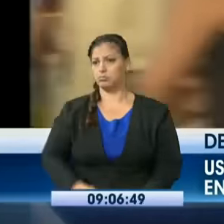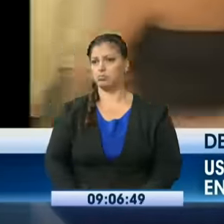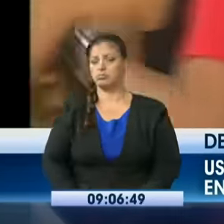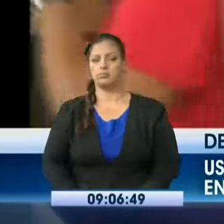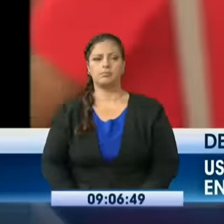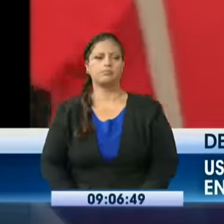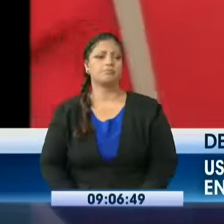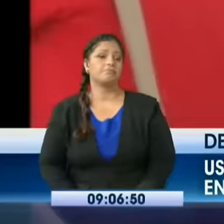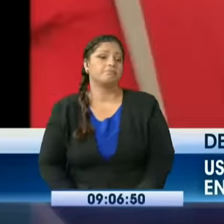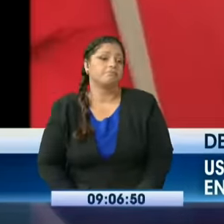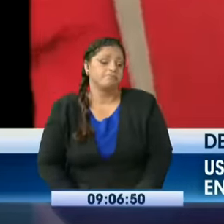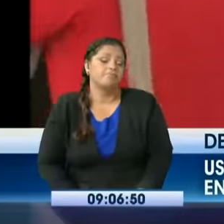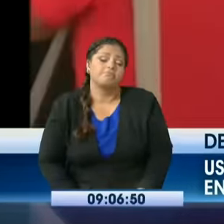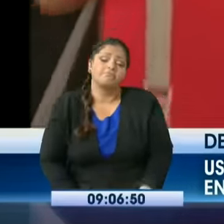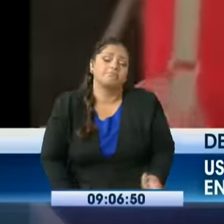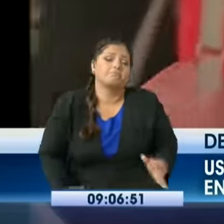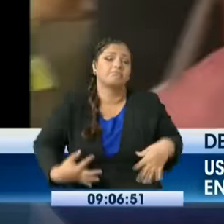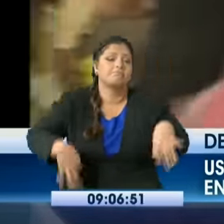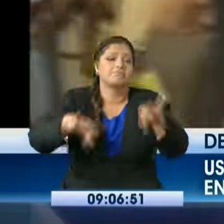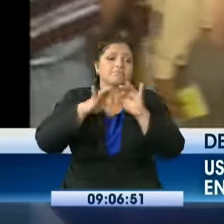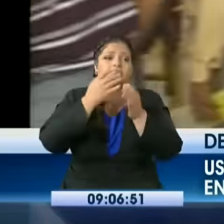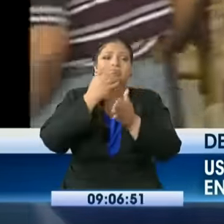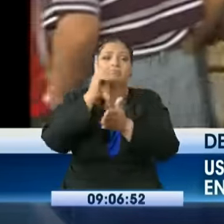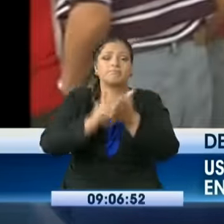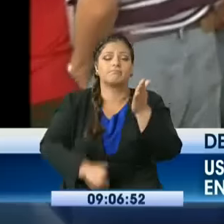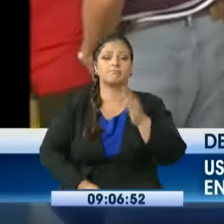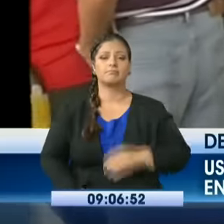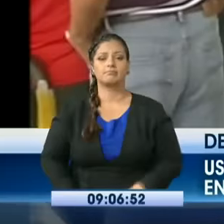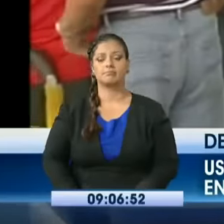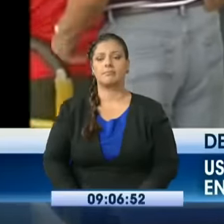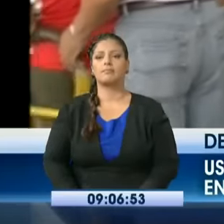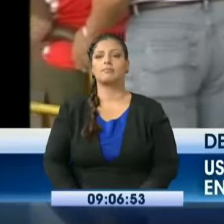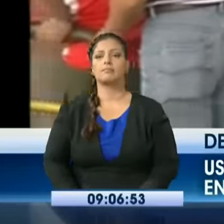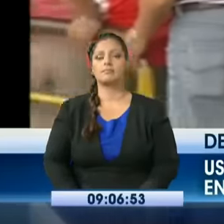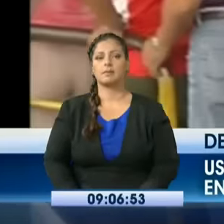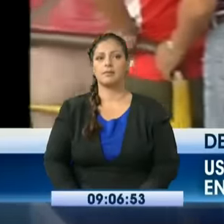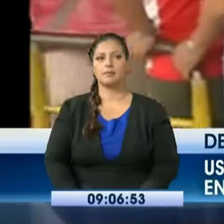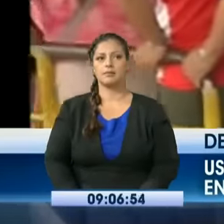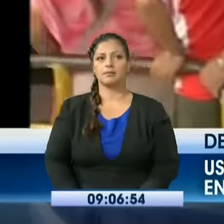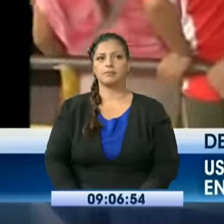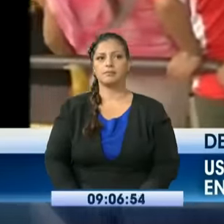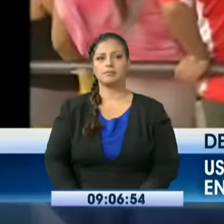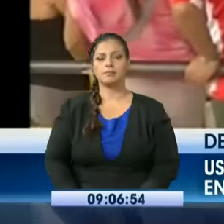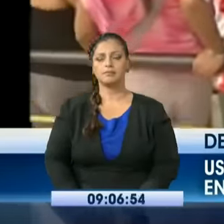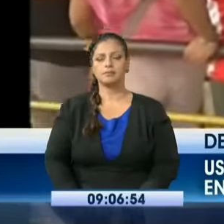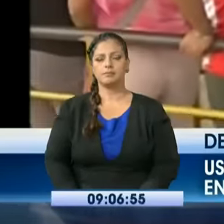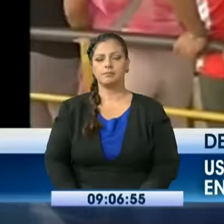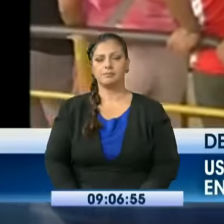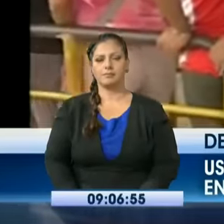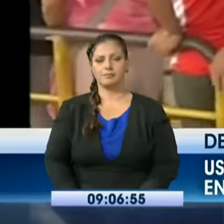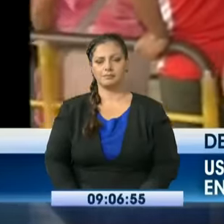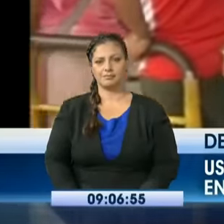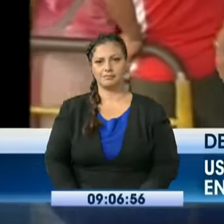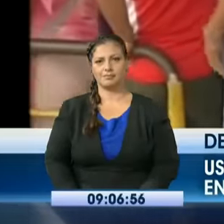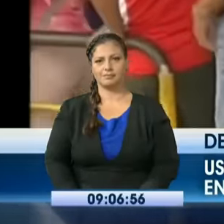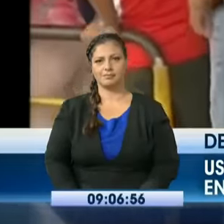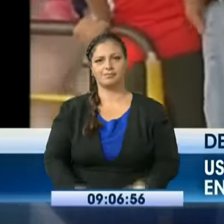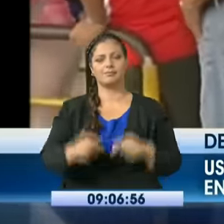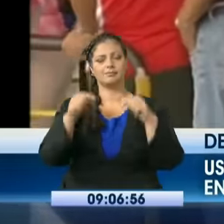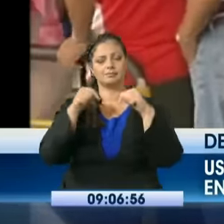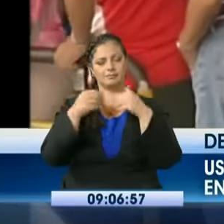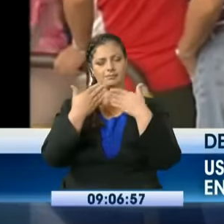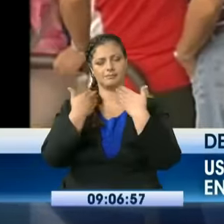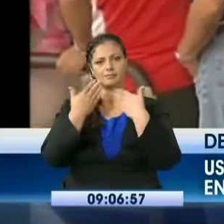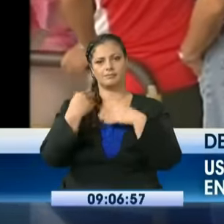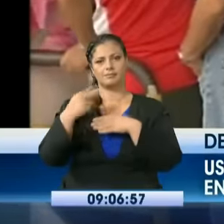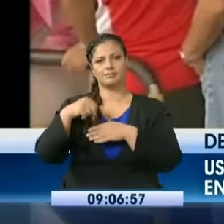Ah, porque hay que denunciar. Denunciar, muy bien. Listo, es entonces lo que informamos a esta hora de la mañana desde la terminal de